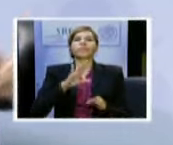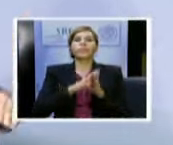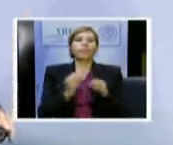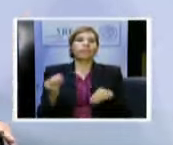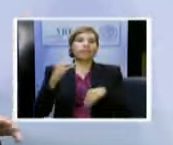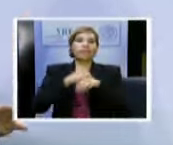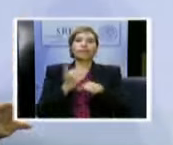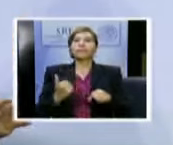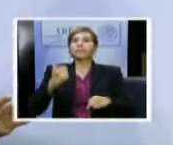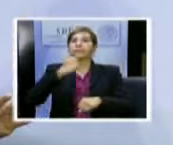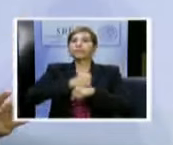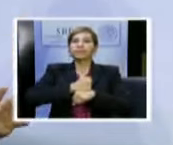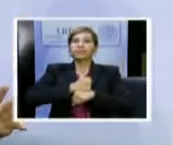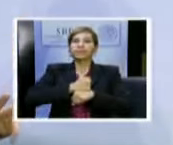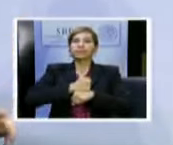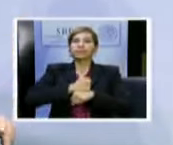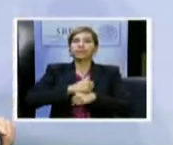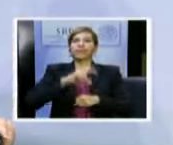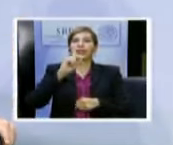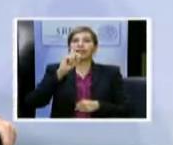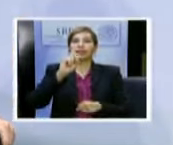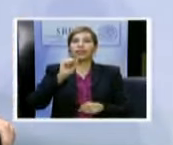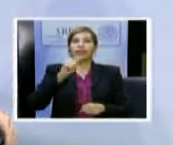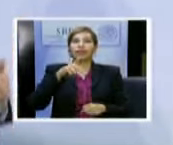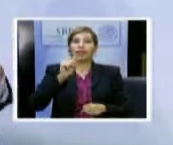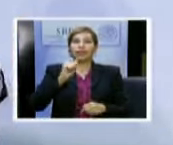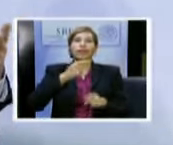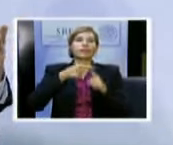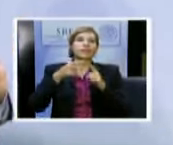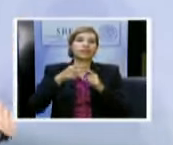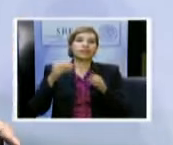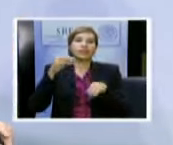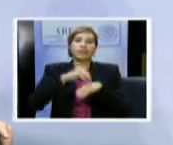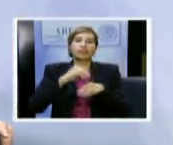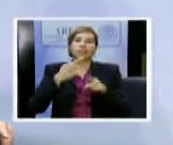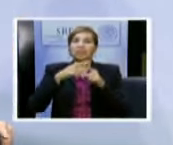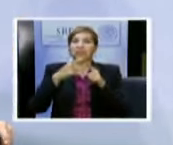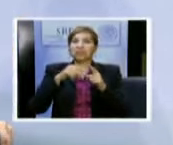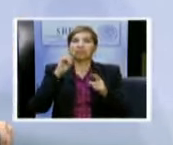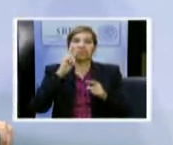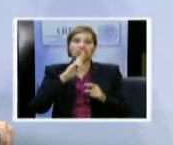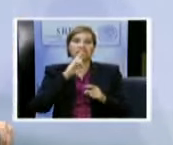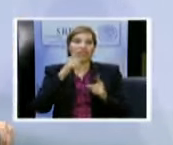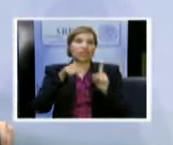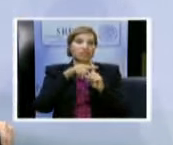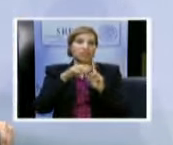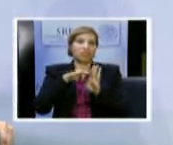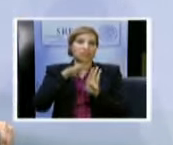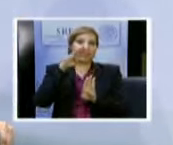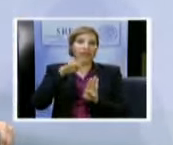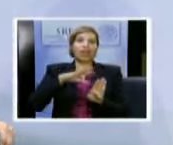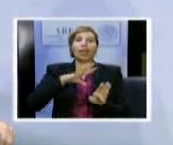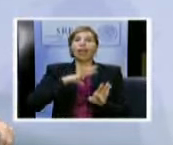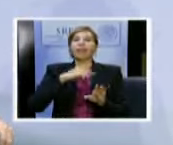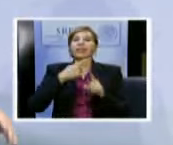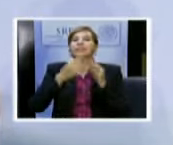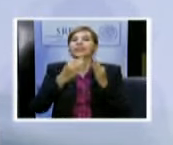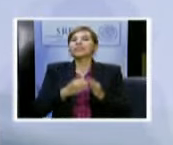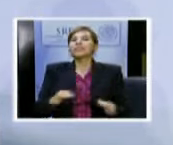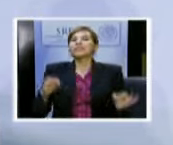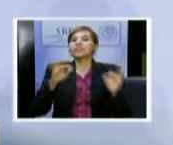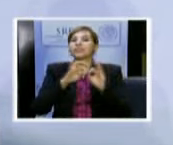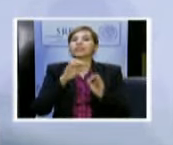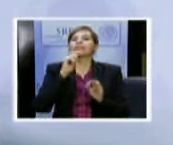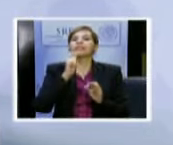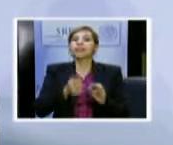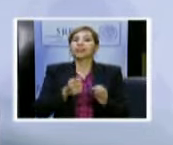posposicionamiento del DACA y el DAPA. Hay posiciones alentadoras, pero sobre todo lo importante